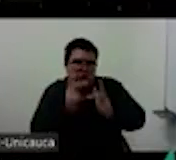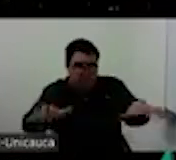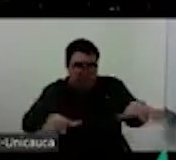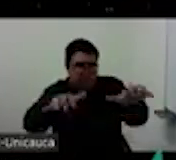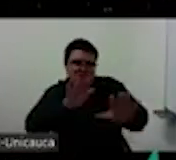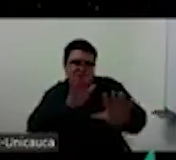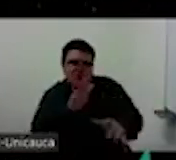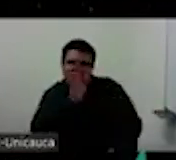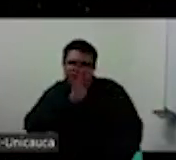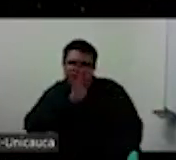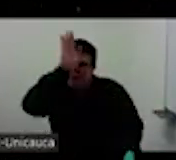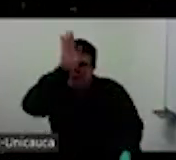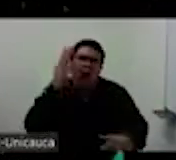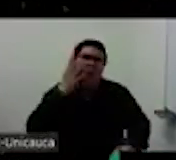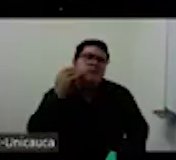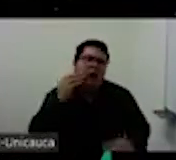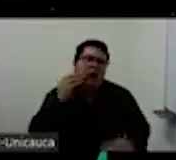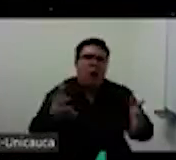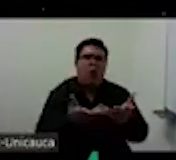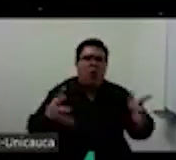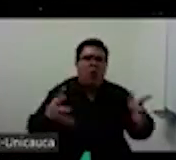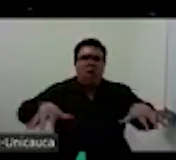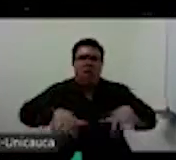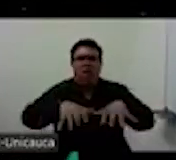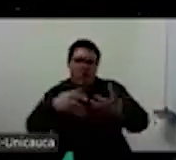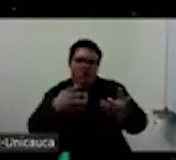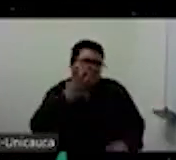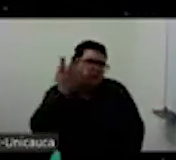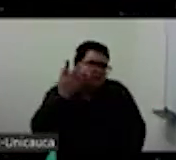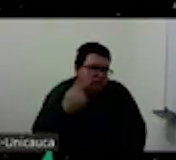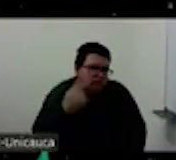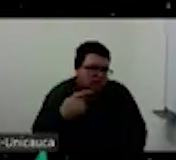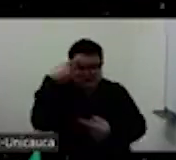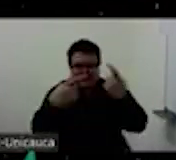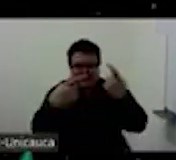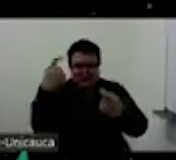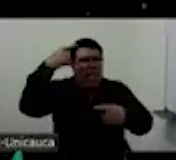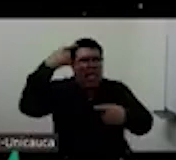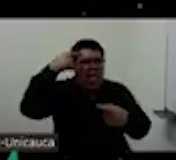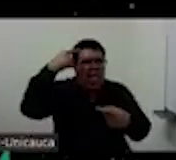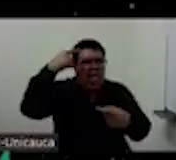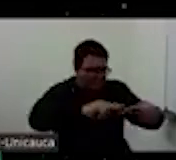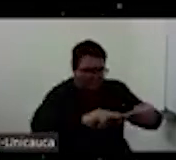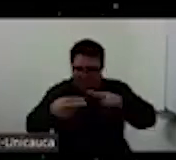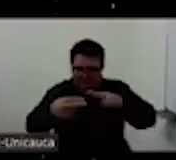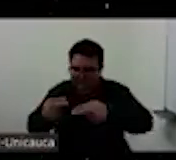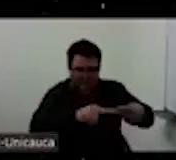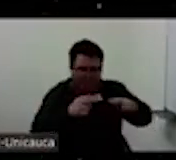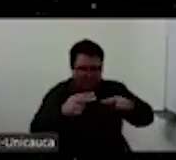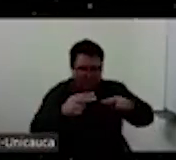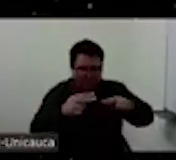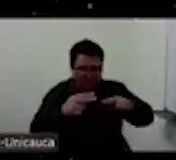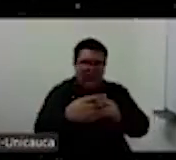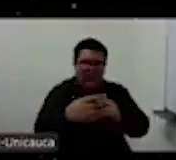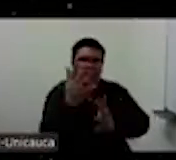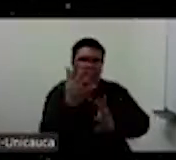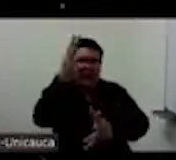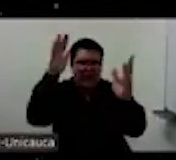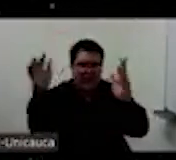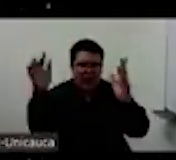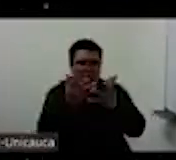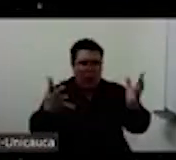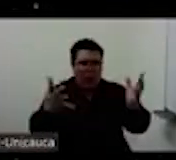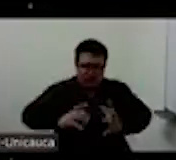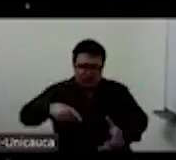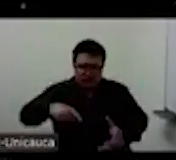experiencia integral de la vida, como un pensamiento que se interrelaciona con la naturaleza, con las necesidades físicas y